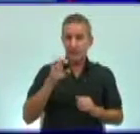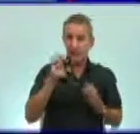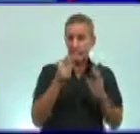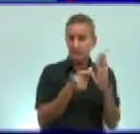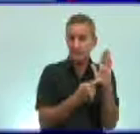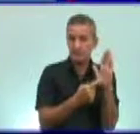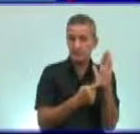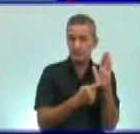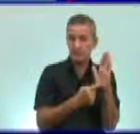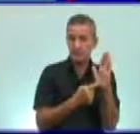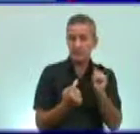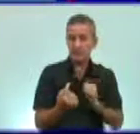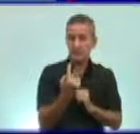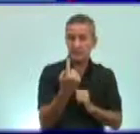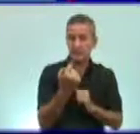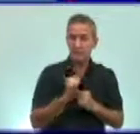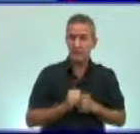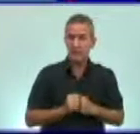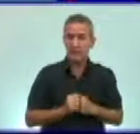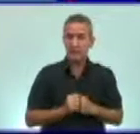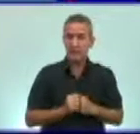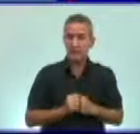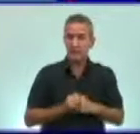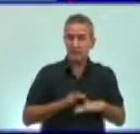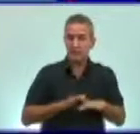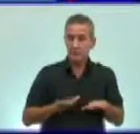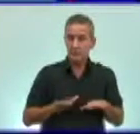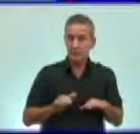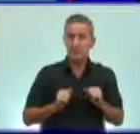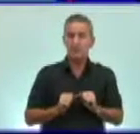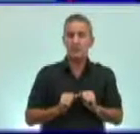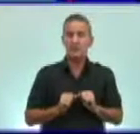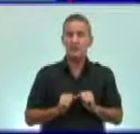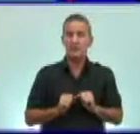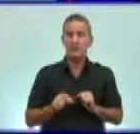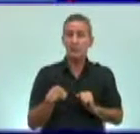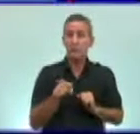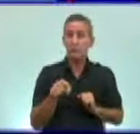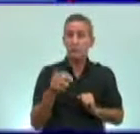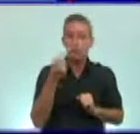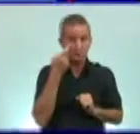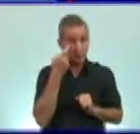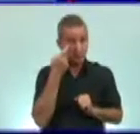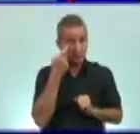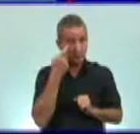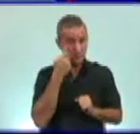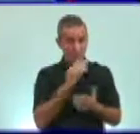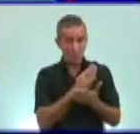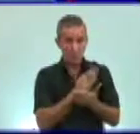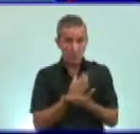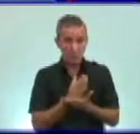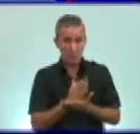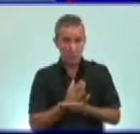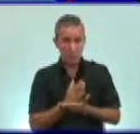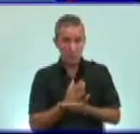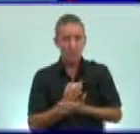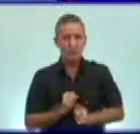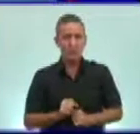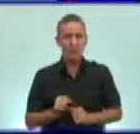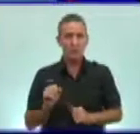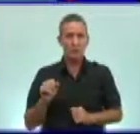En primer lugar, que ya a esta altura ustedes conocen que el estudio de los ideólogos parte por